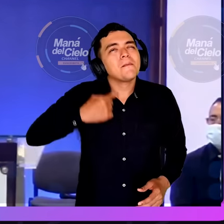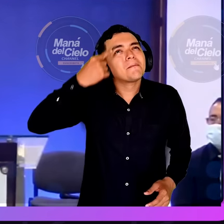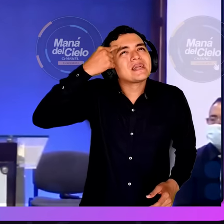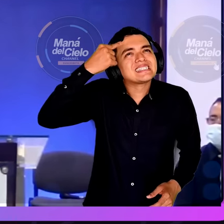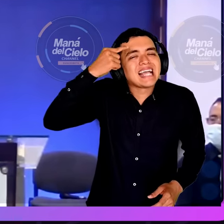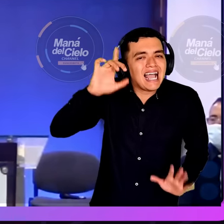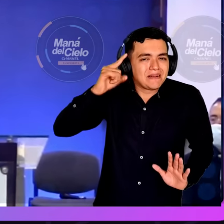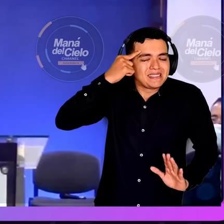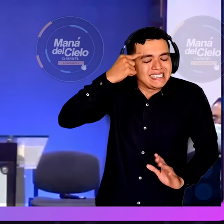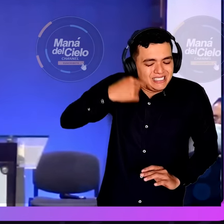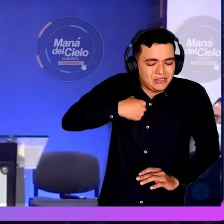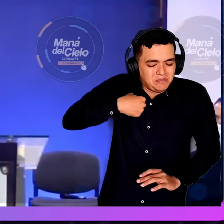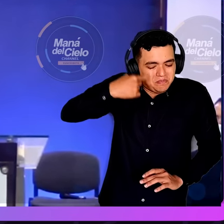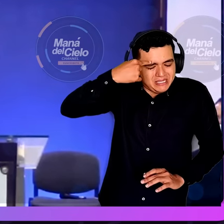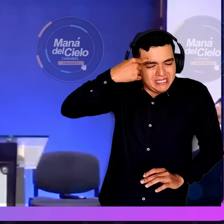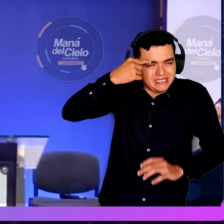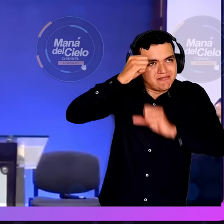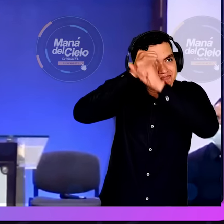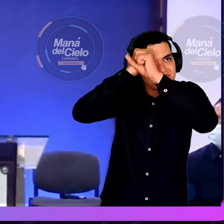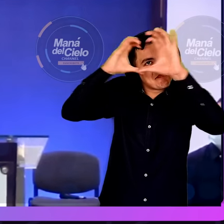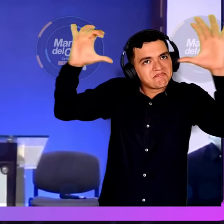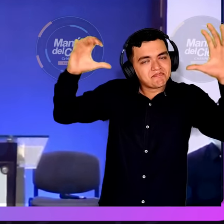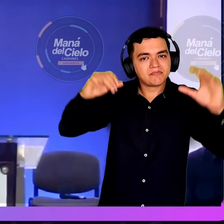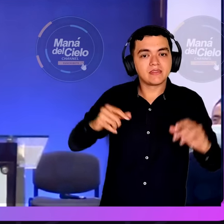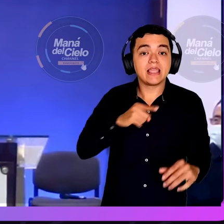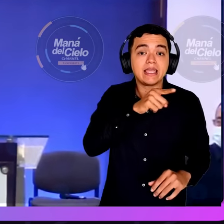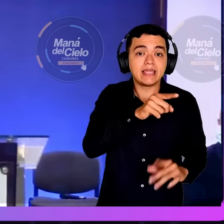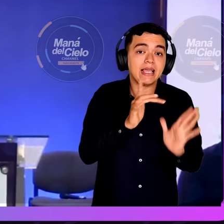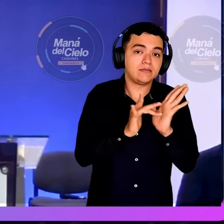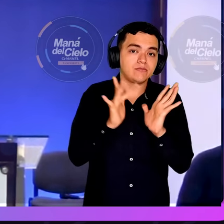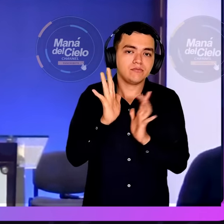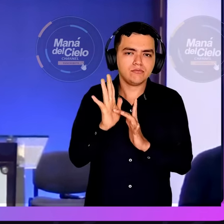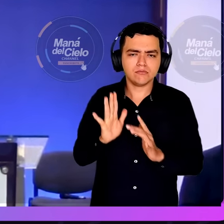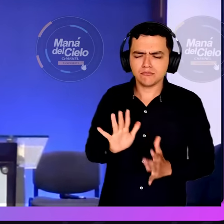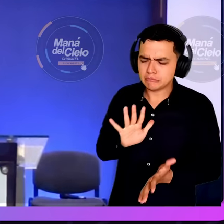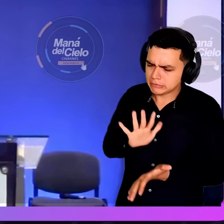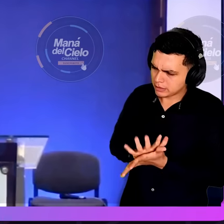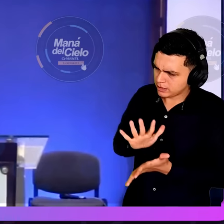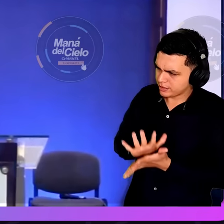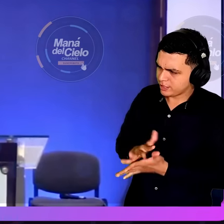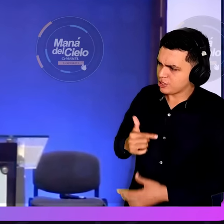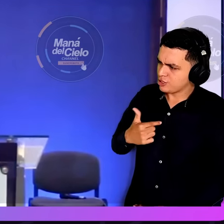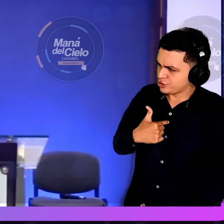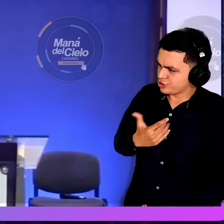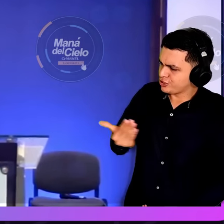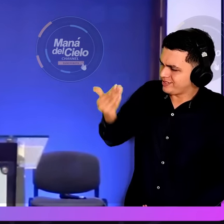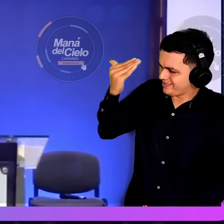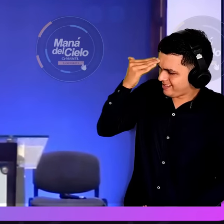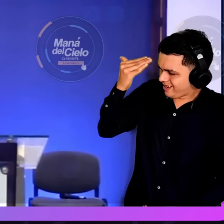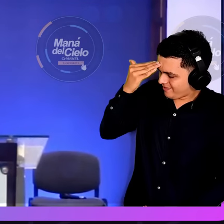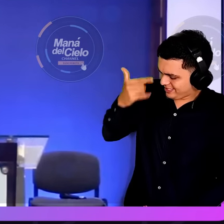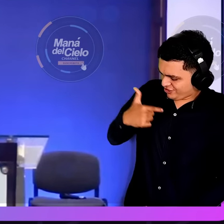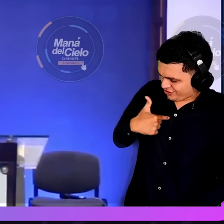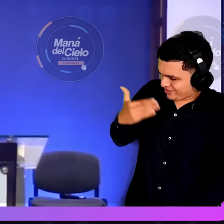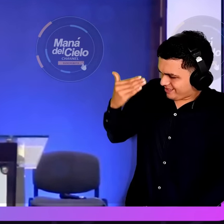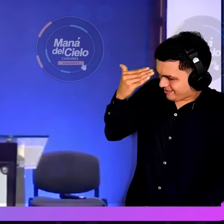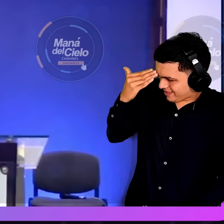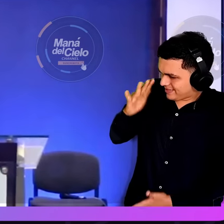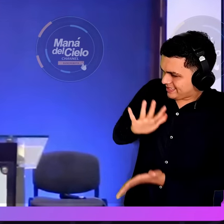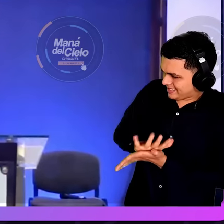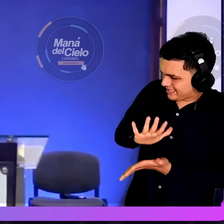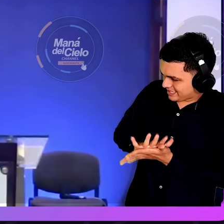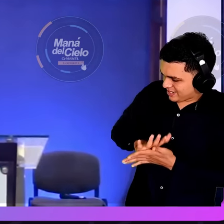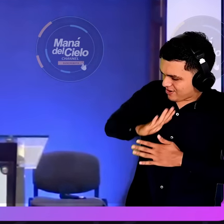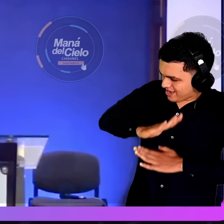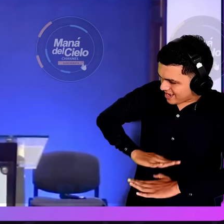mirándole y decirle, Pedrito, tranquilo, no se preocupe, mijo. Yo sé lo que estoy haciendo. Porque vea,